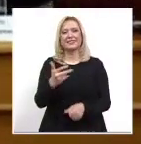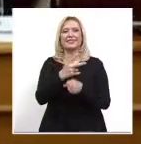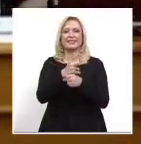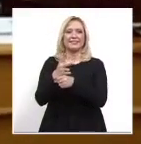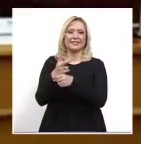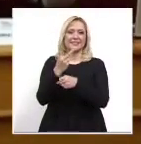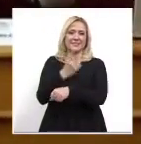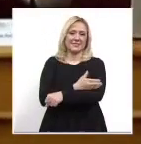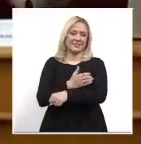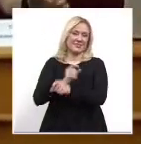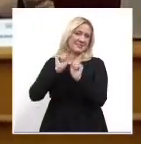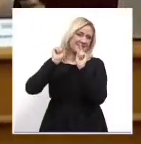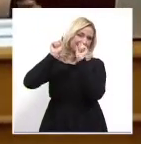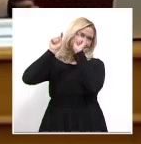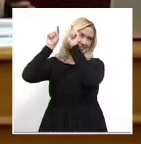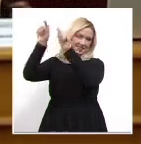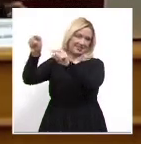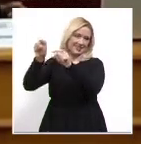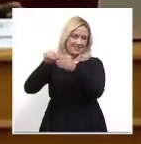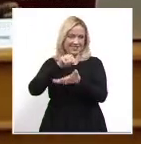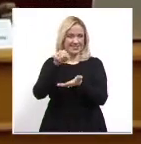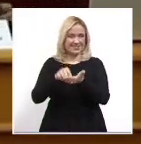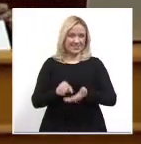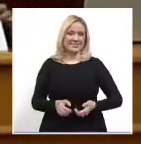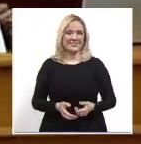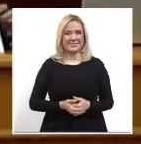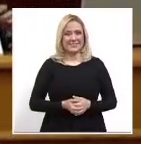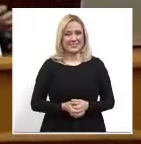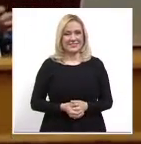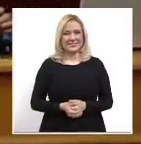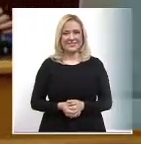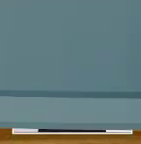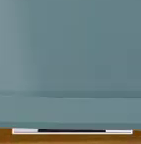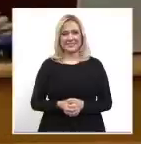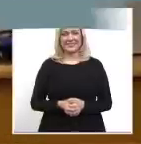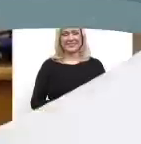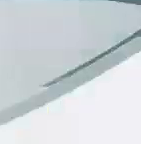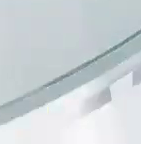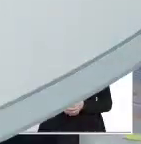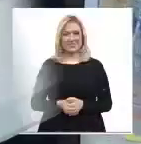Parrilla, reportero Óscar González.